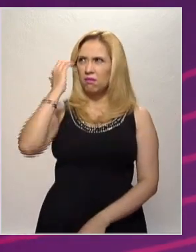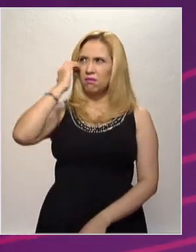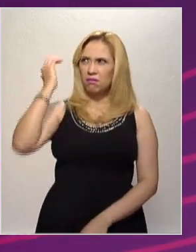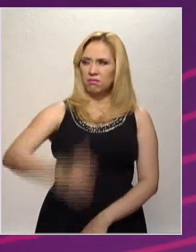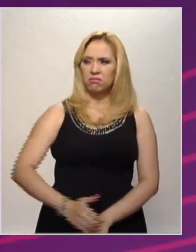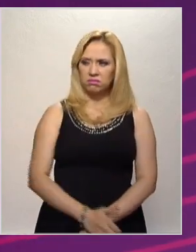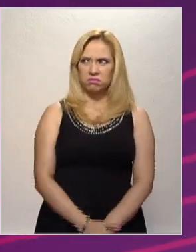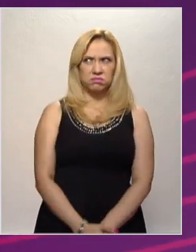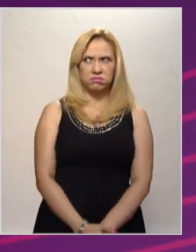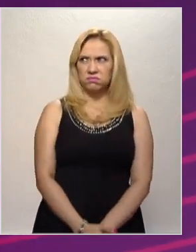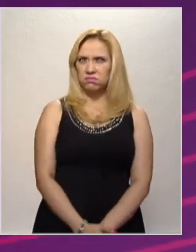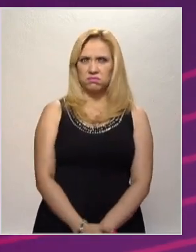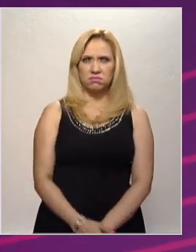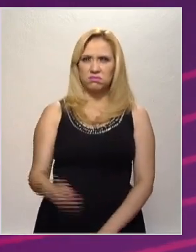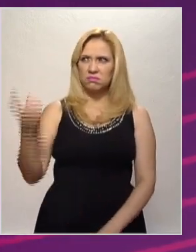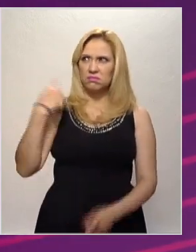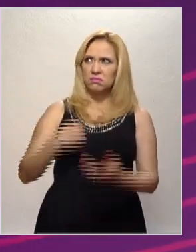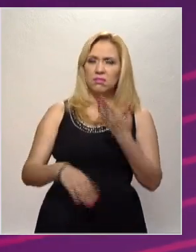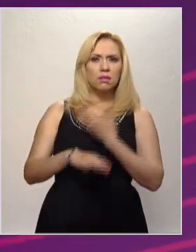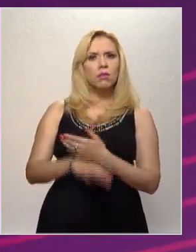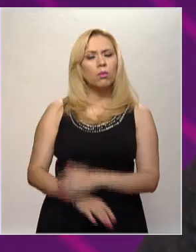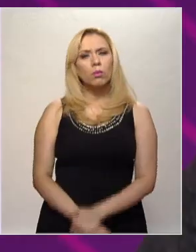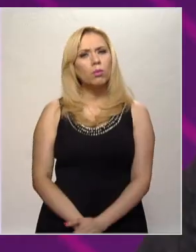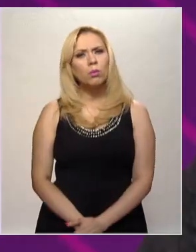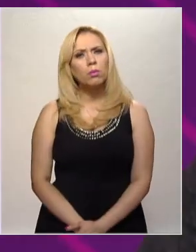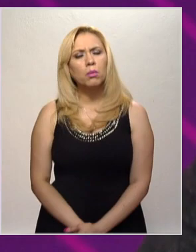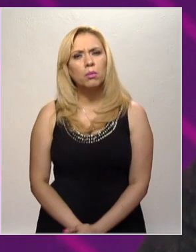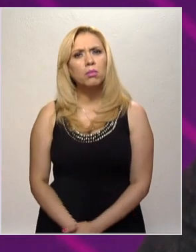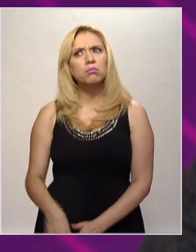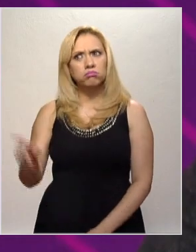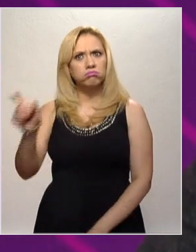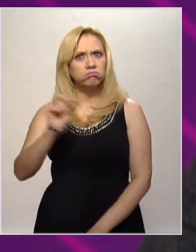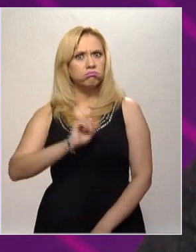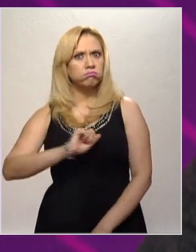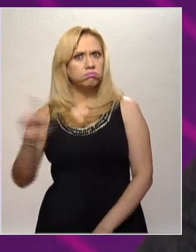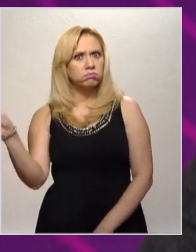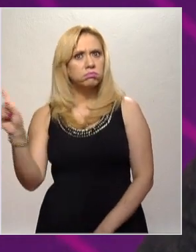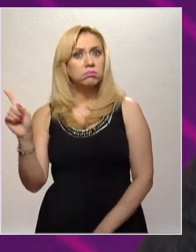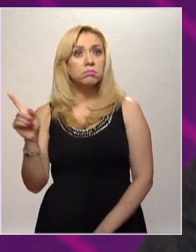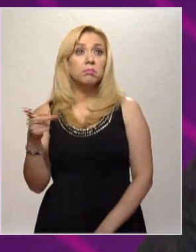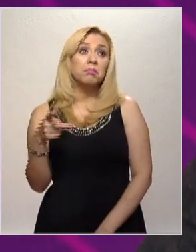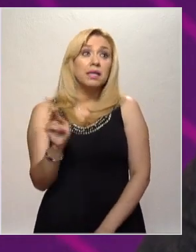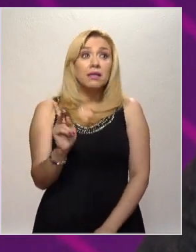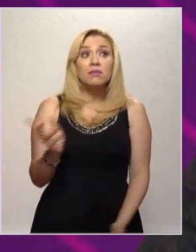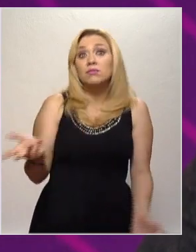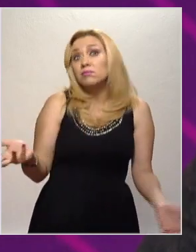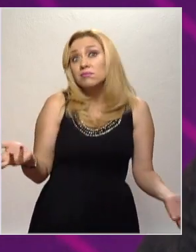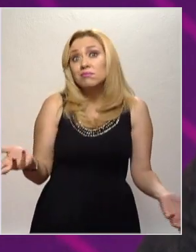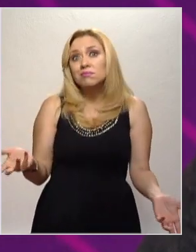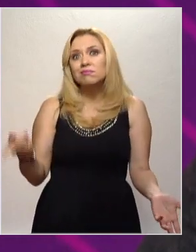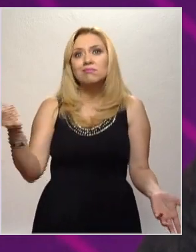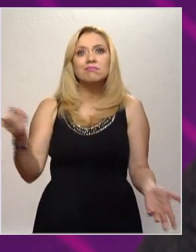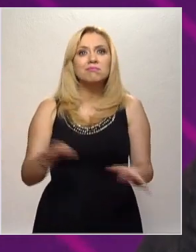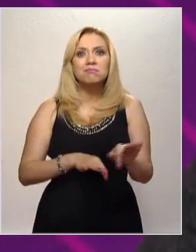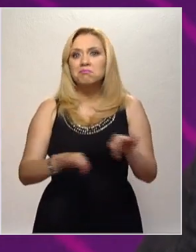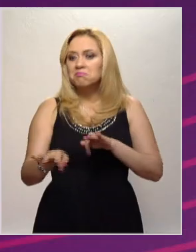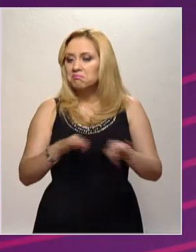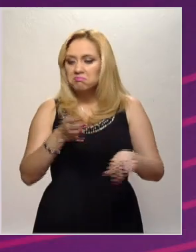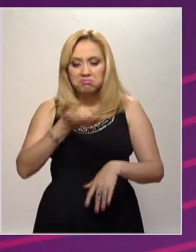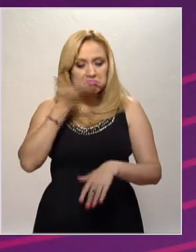de dañar, ¿no? Son gente muy profesional muchas veces, pero que en su